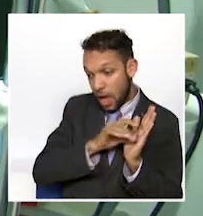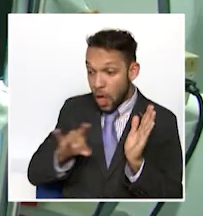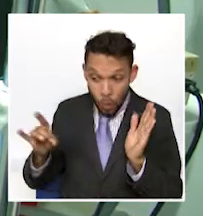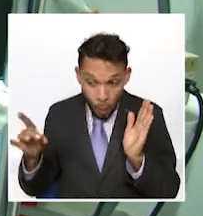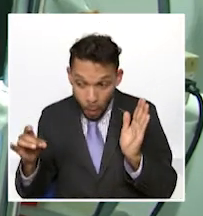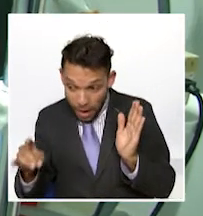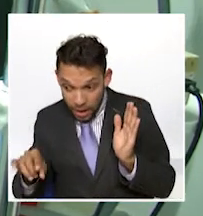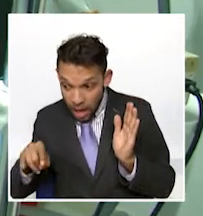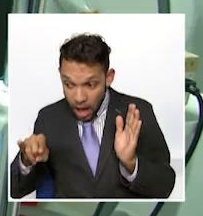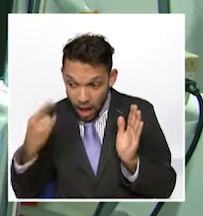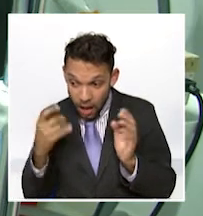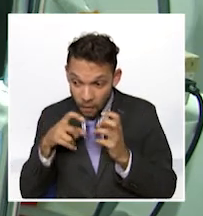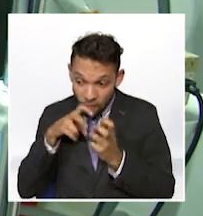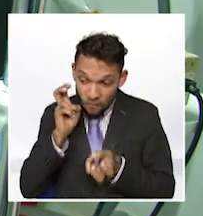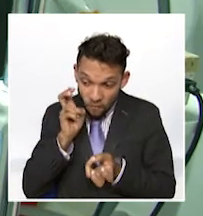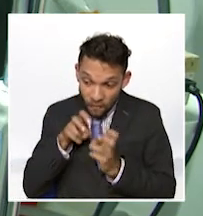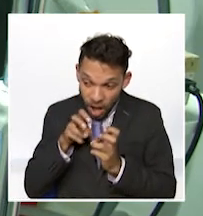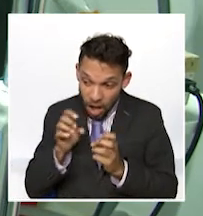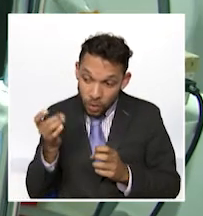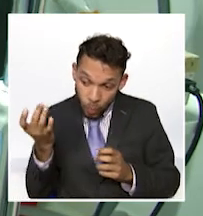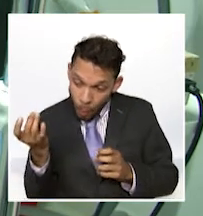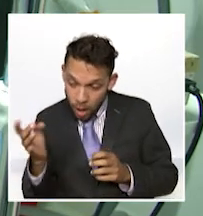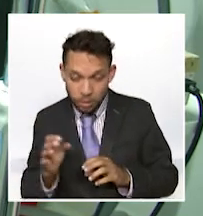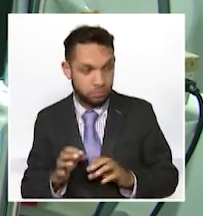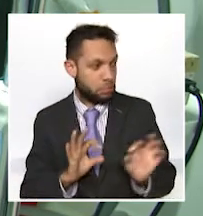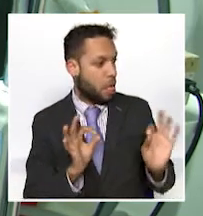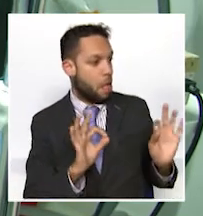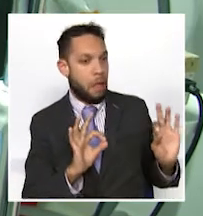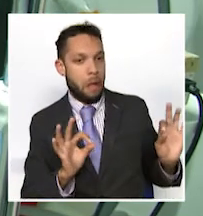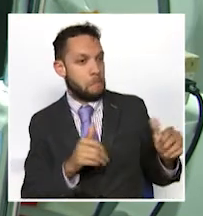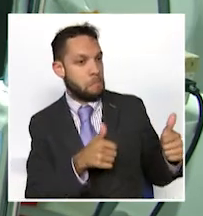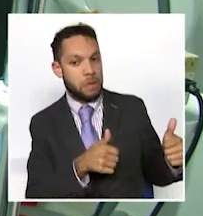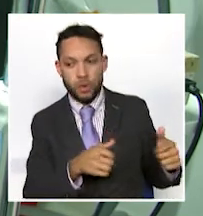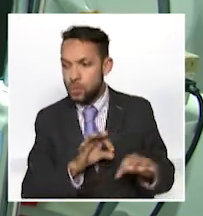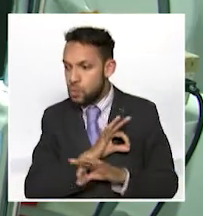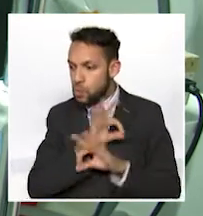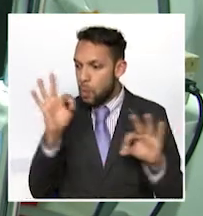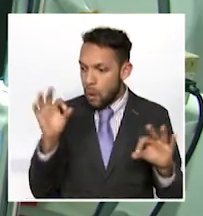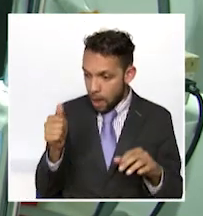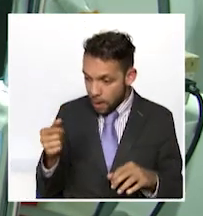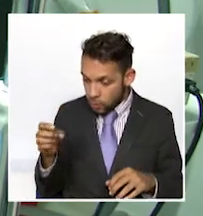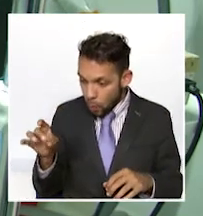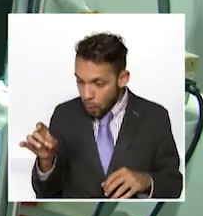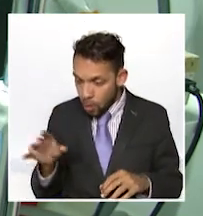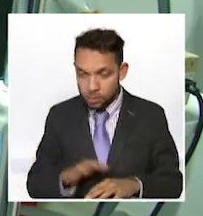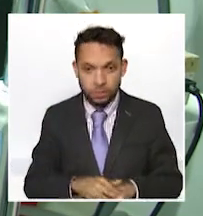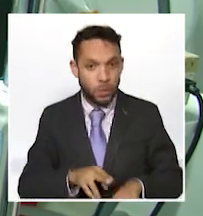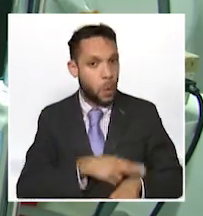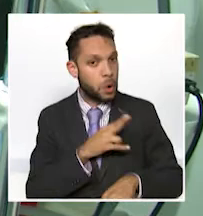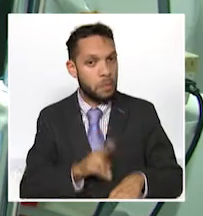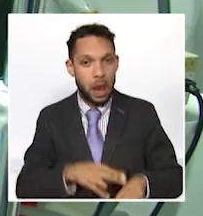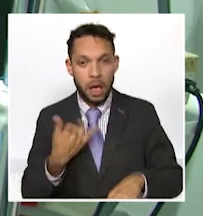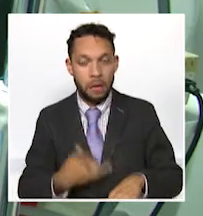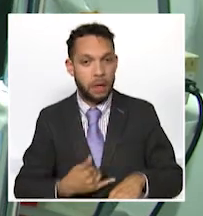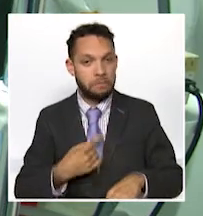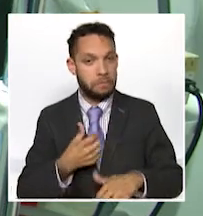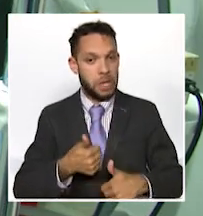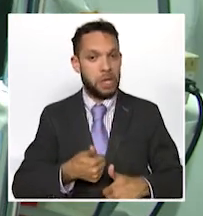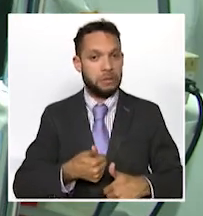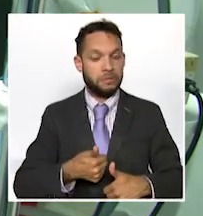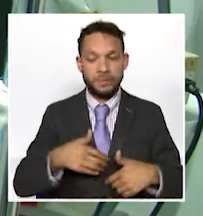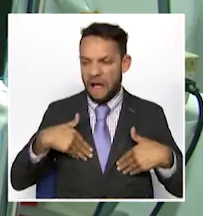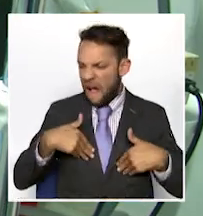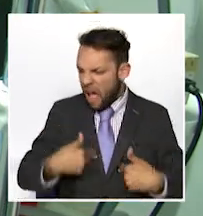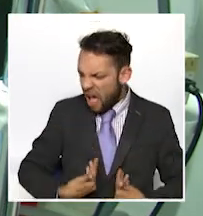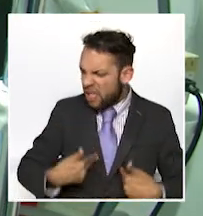cerrar? ¿Te duele? No, ¿Nunca te ha dolido? pues es una molestia mínima. ¿Sientes cansancio